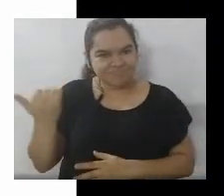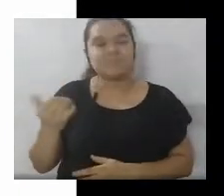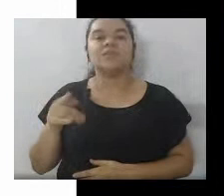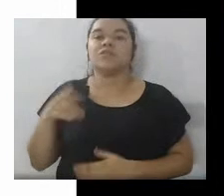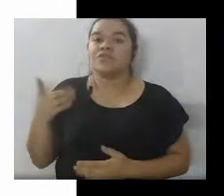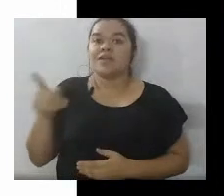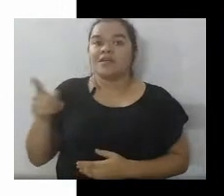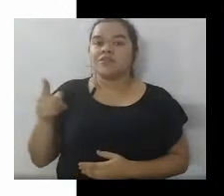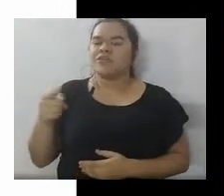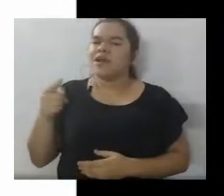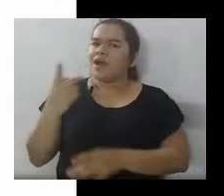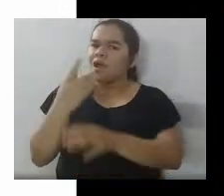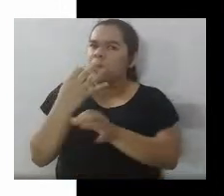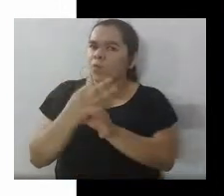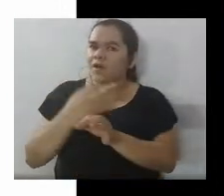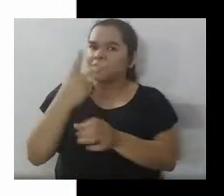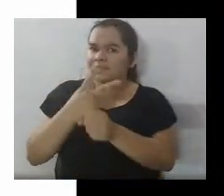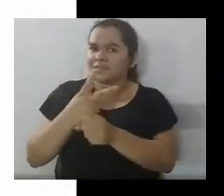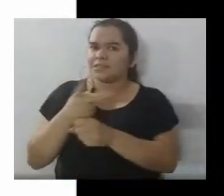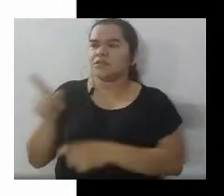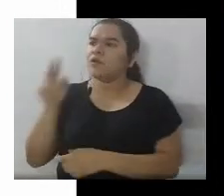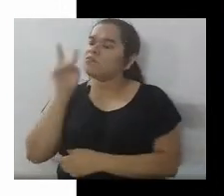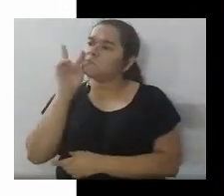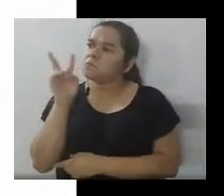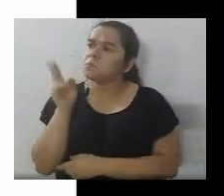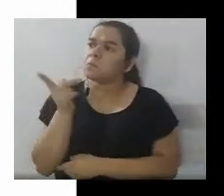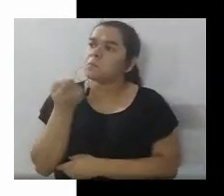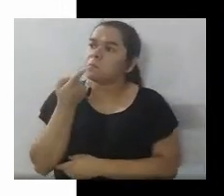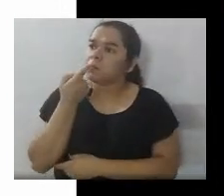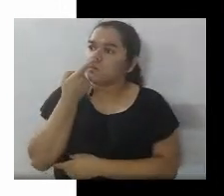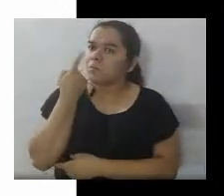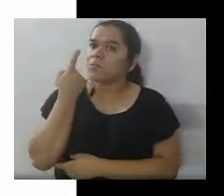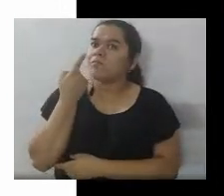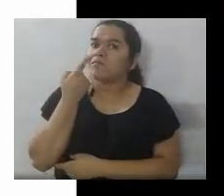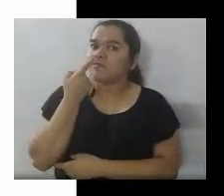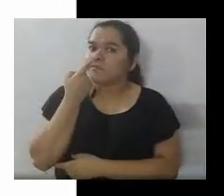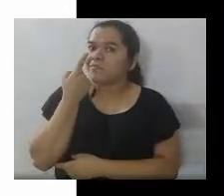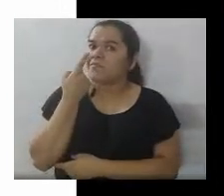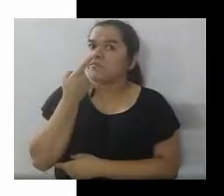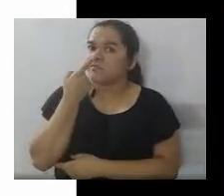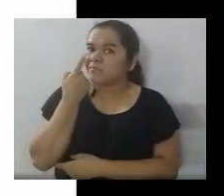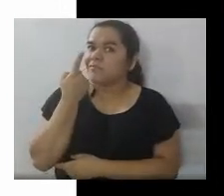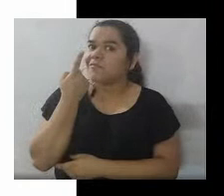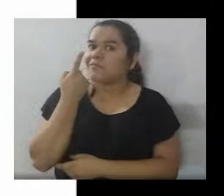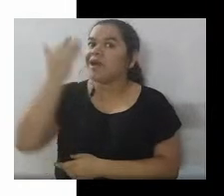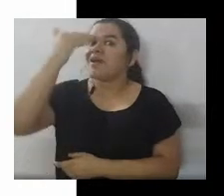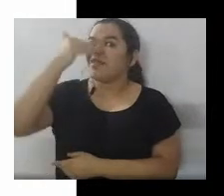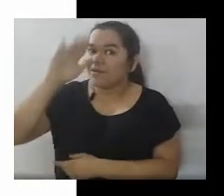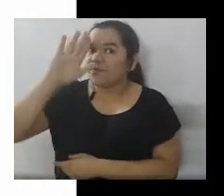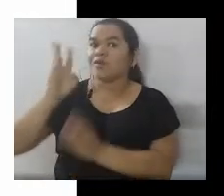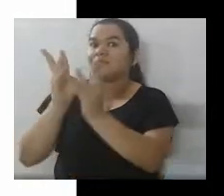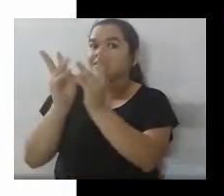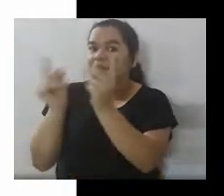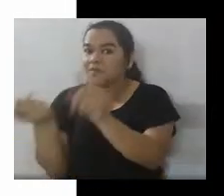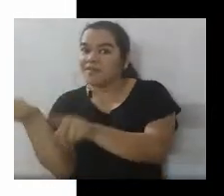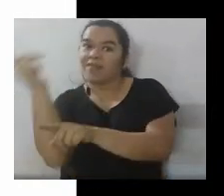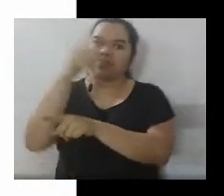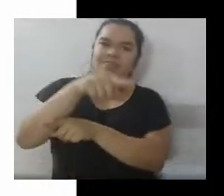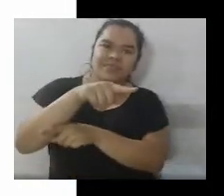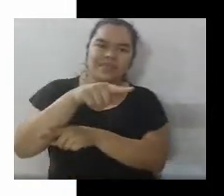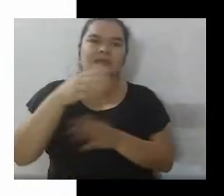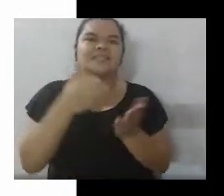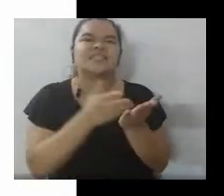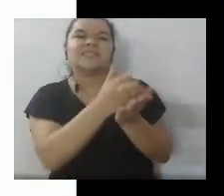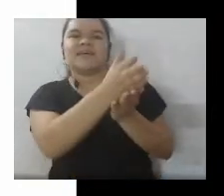que ayuda mucho a que el futuro licenciado en sistemas tome la decisión para continuar, ¿no? Aquel que